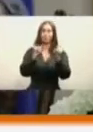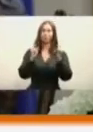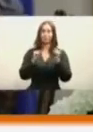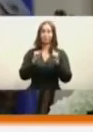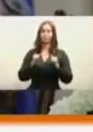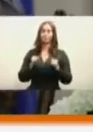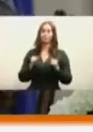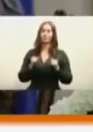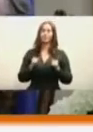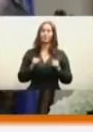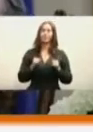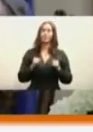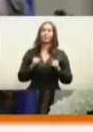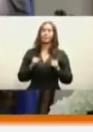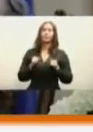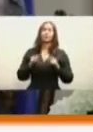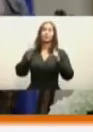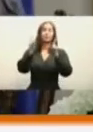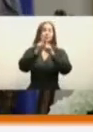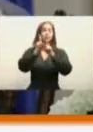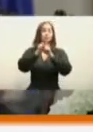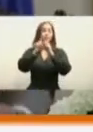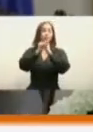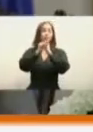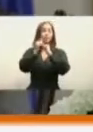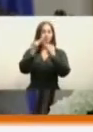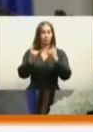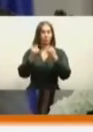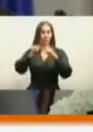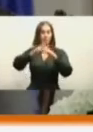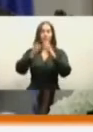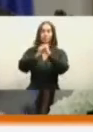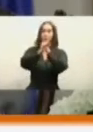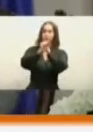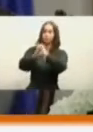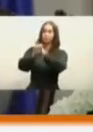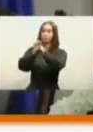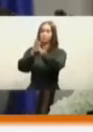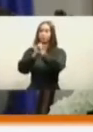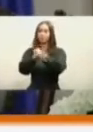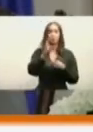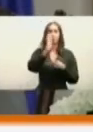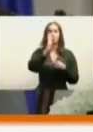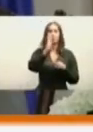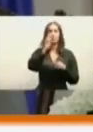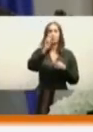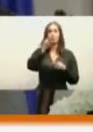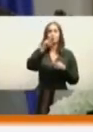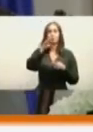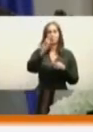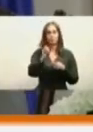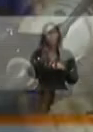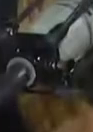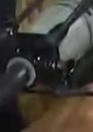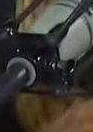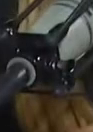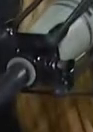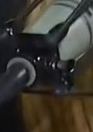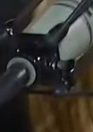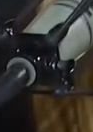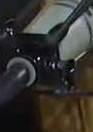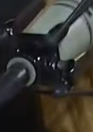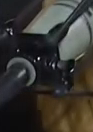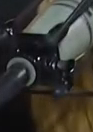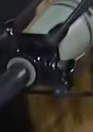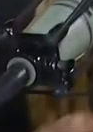tienen la capacidad económica para pagar su universidad perdieron el trabajo el negocio informal que tal vez tenían ha